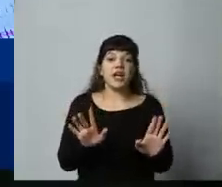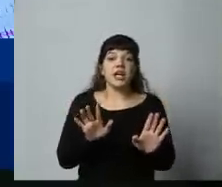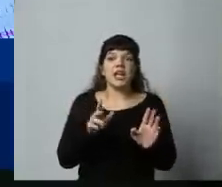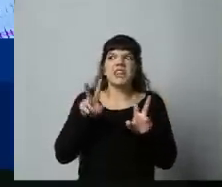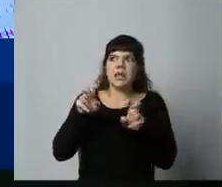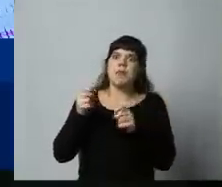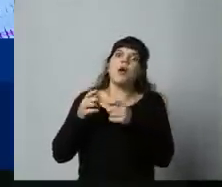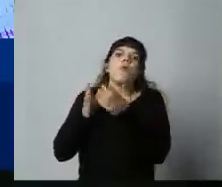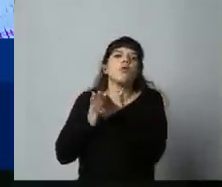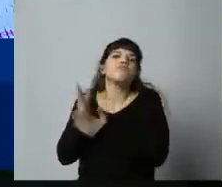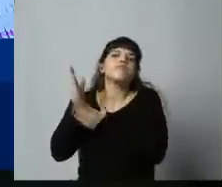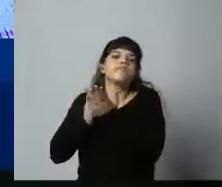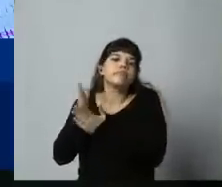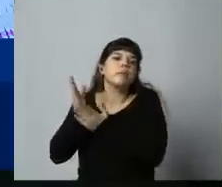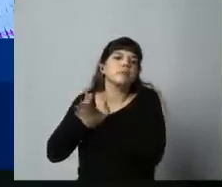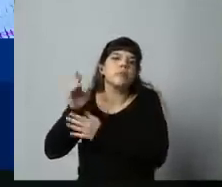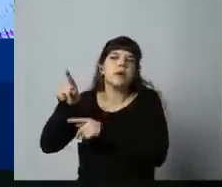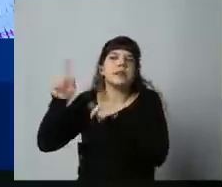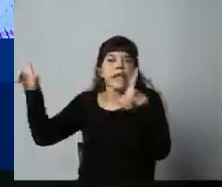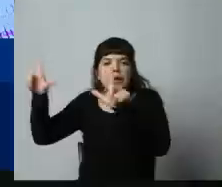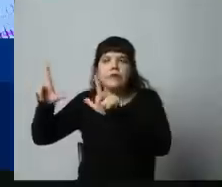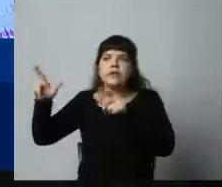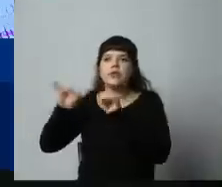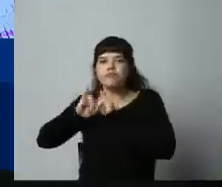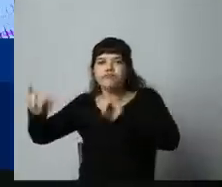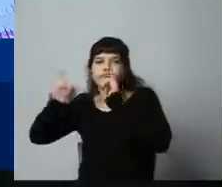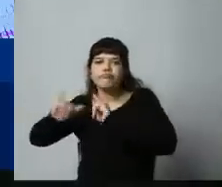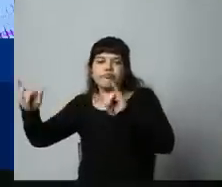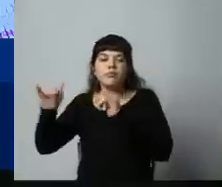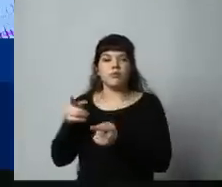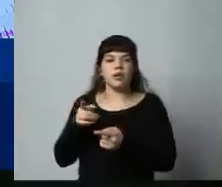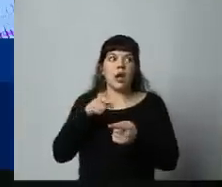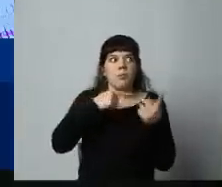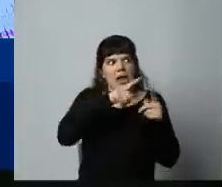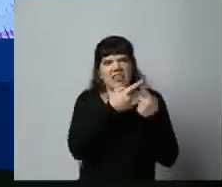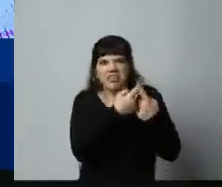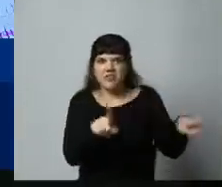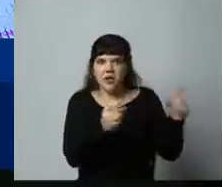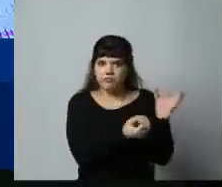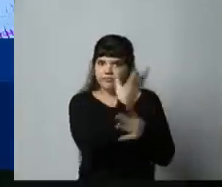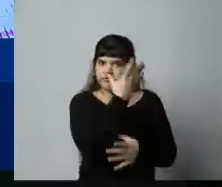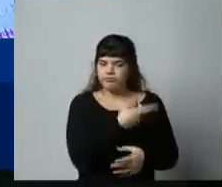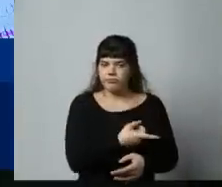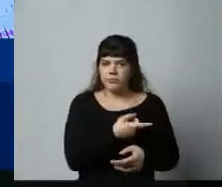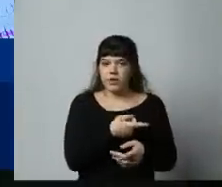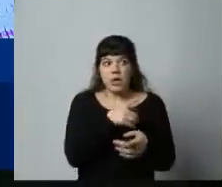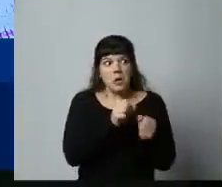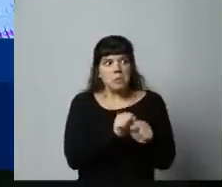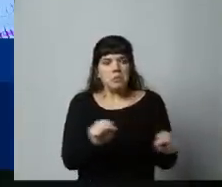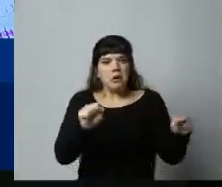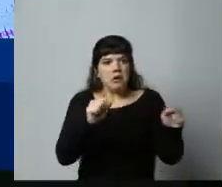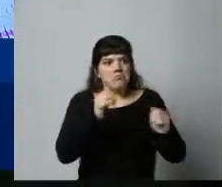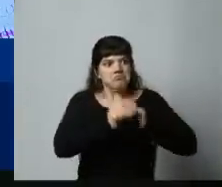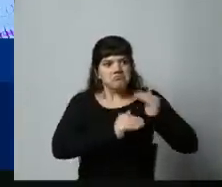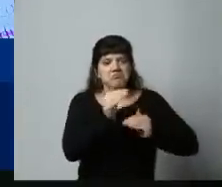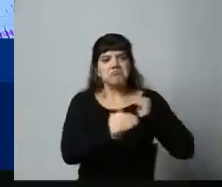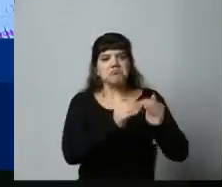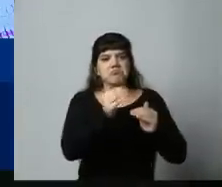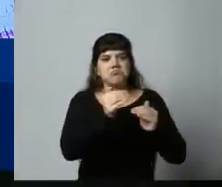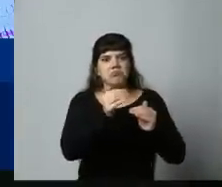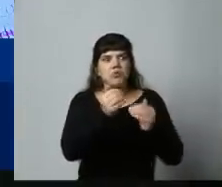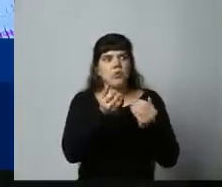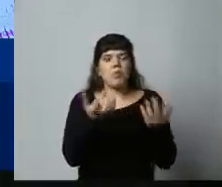comunicación dominante los medios de comunicación hegemónicos han logrado ser eh Como un